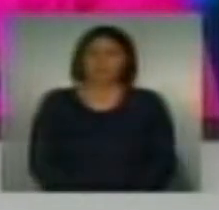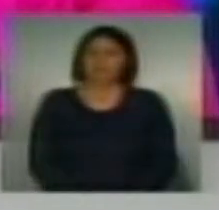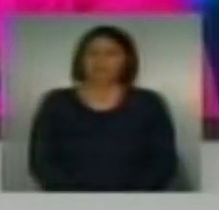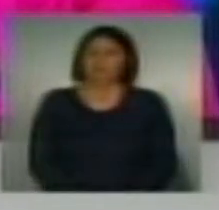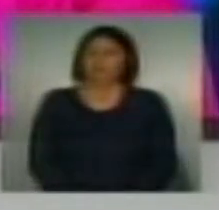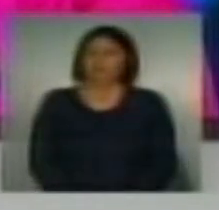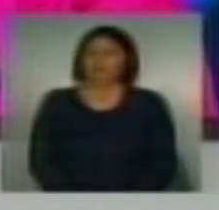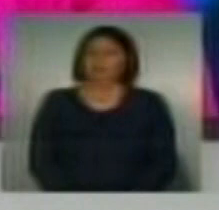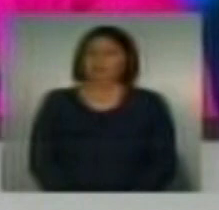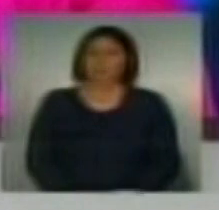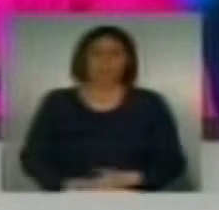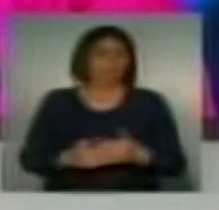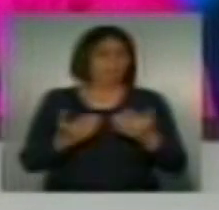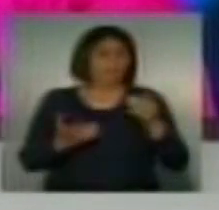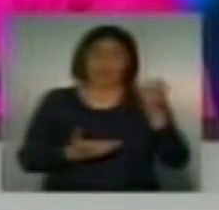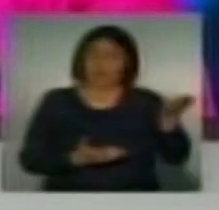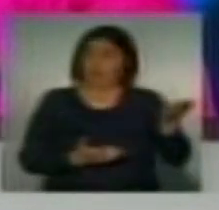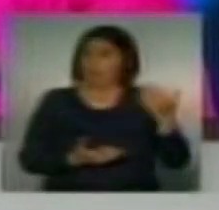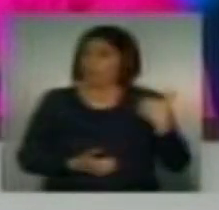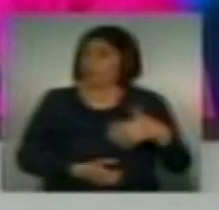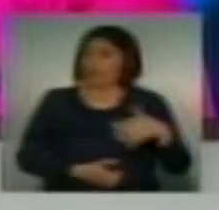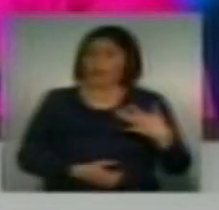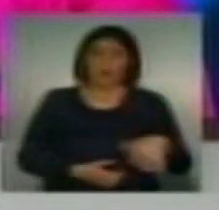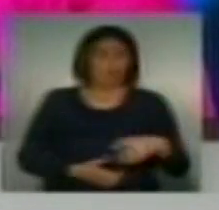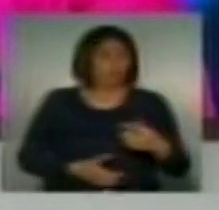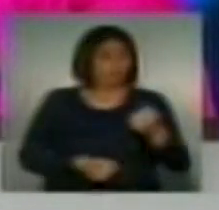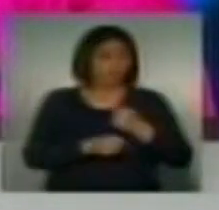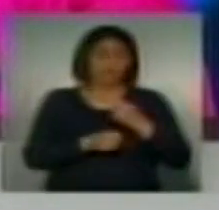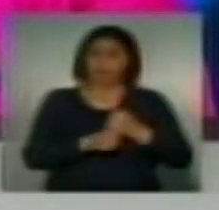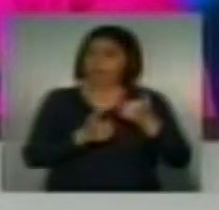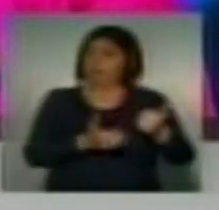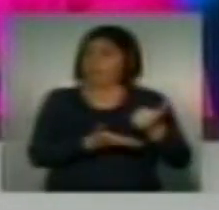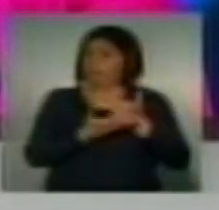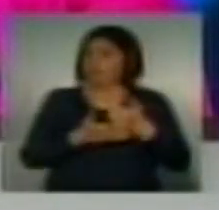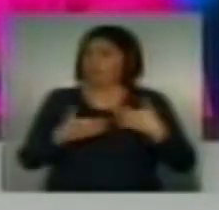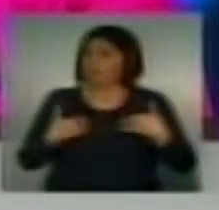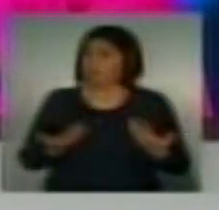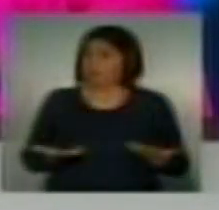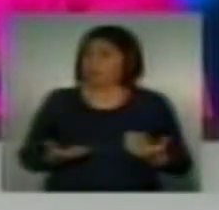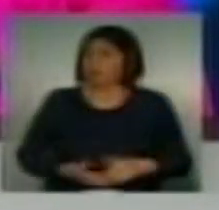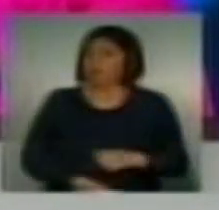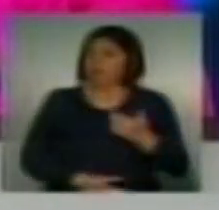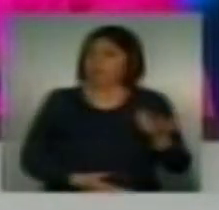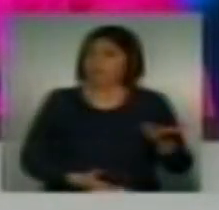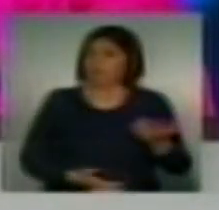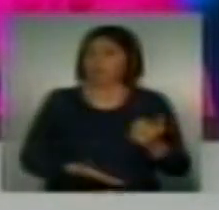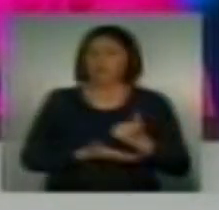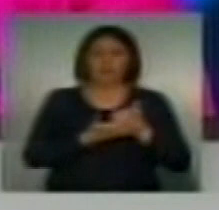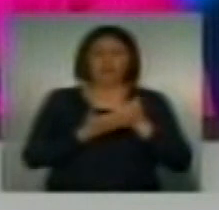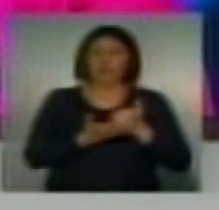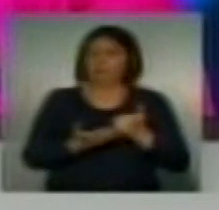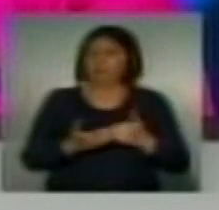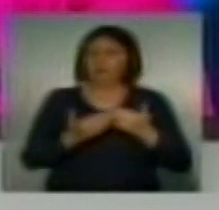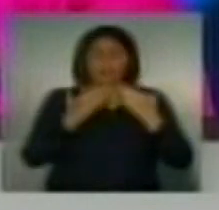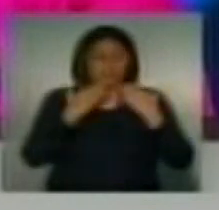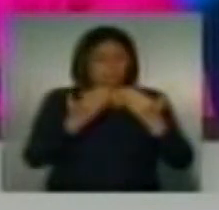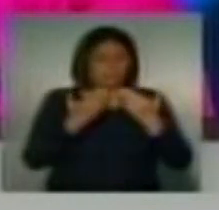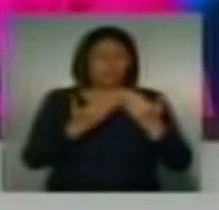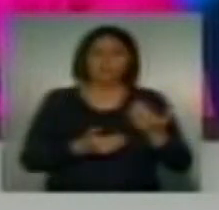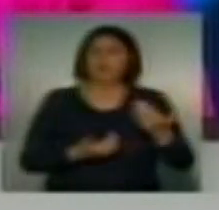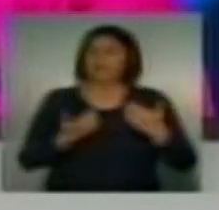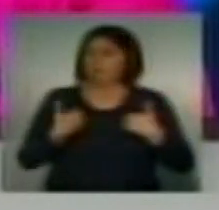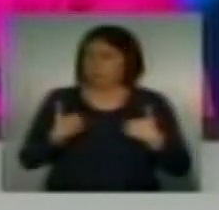segundo é ha sido un gran colaborador mío mis colaboradores solo tienen gratitud de mi